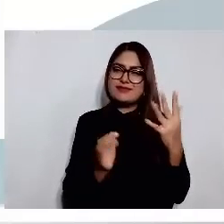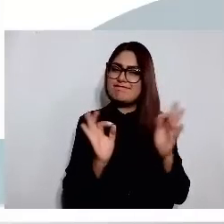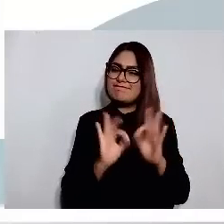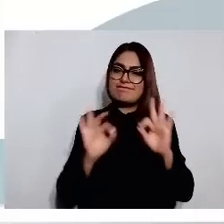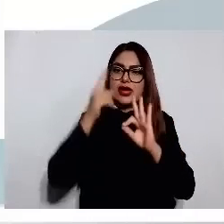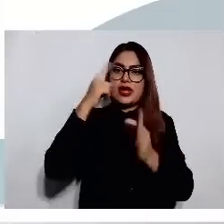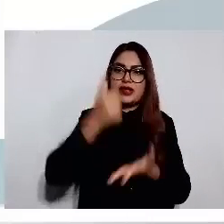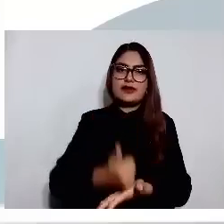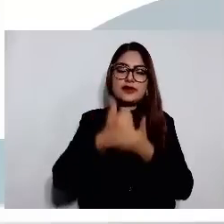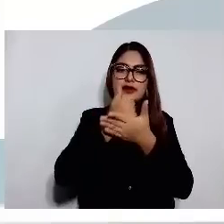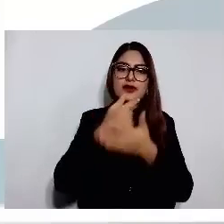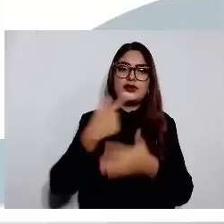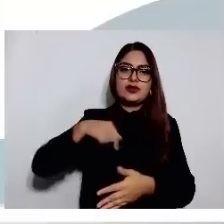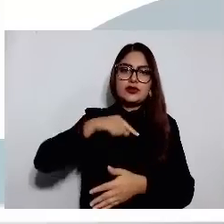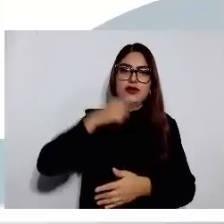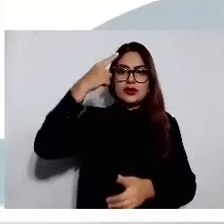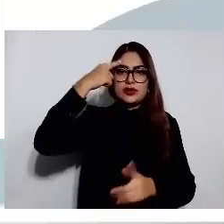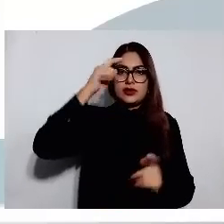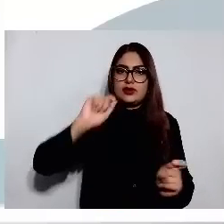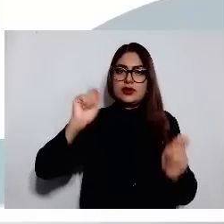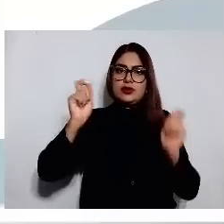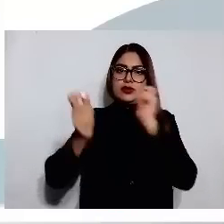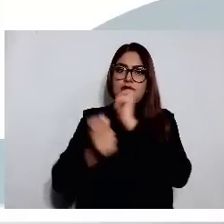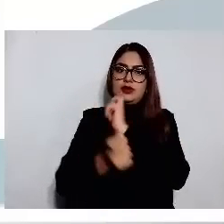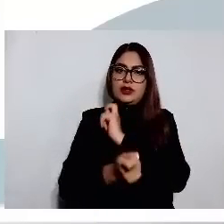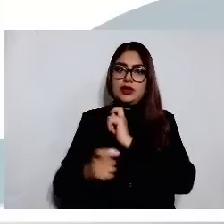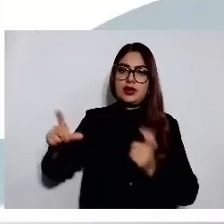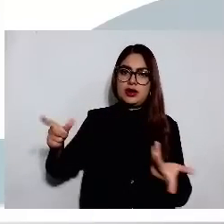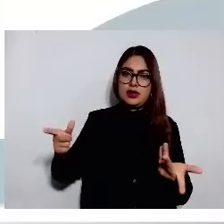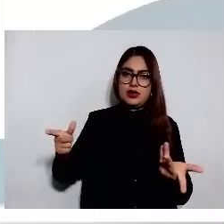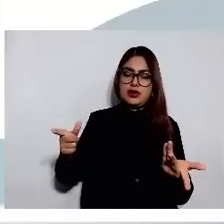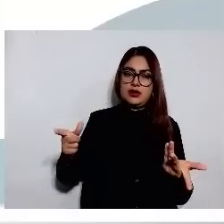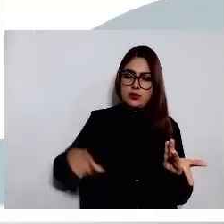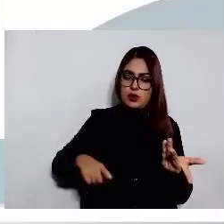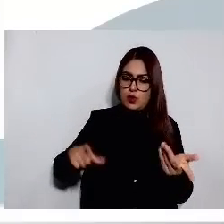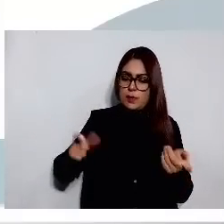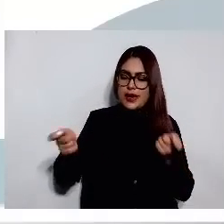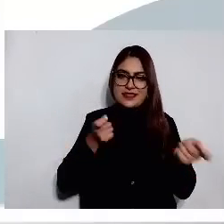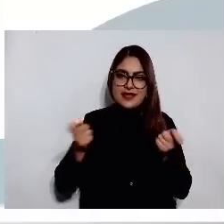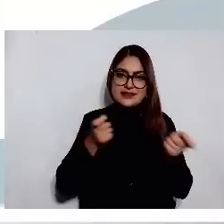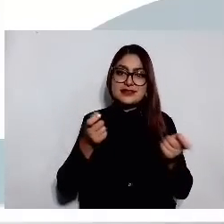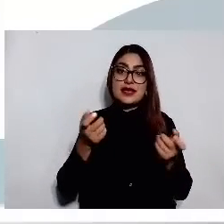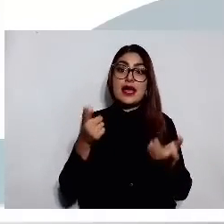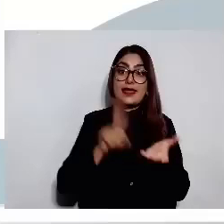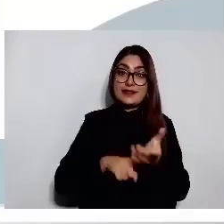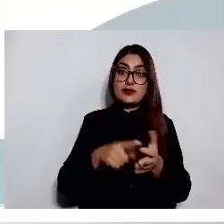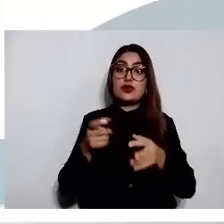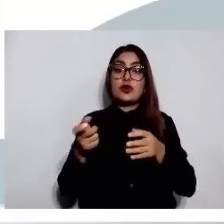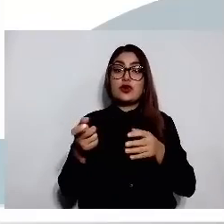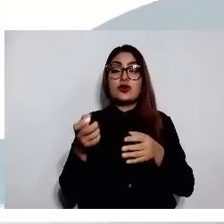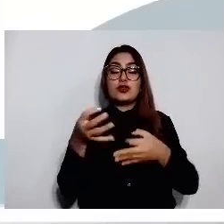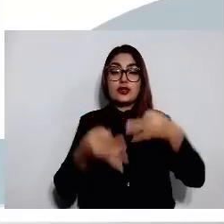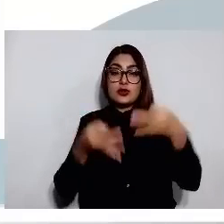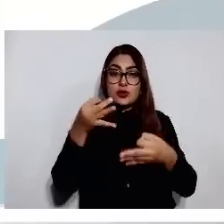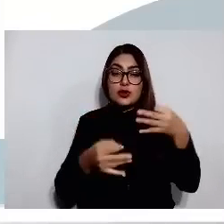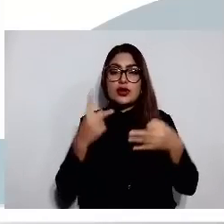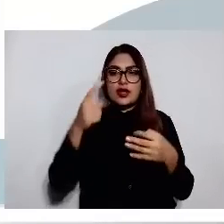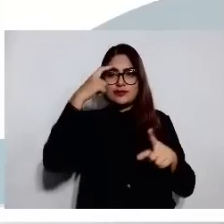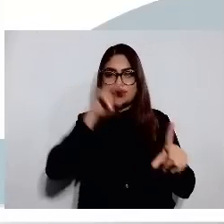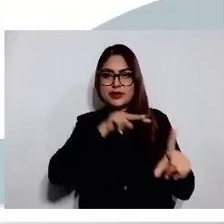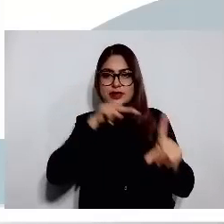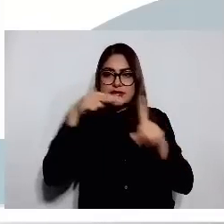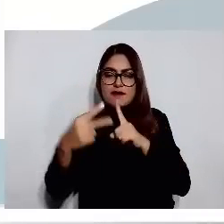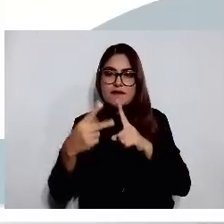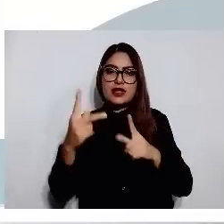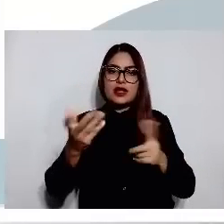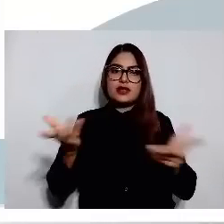y a cambiar la gobernanza judicial para ir recuperando las perspectivas, las prácticas e incluso ir cambiando las estructuras del